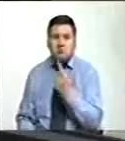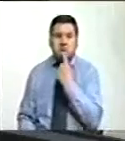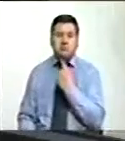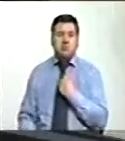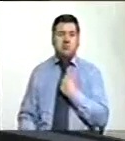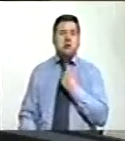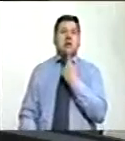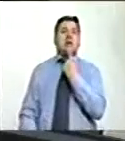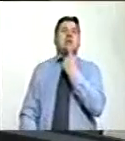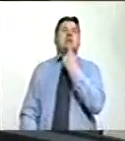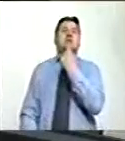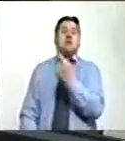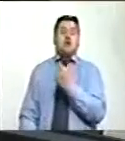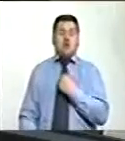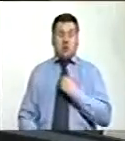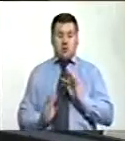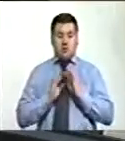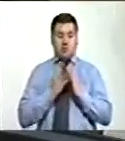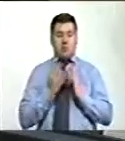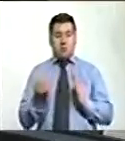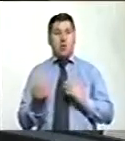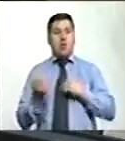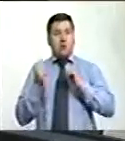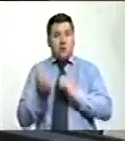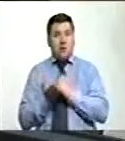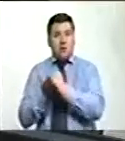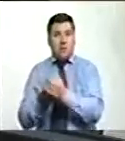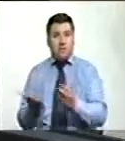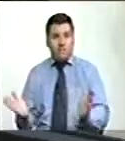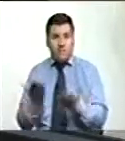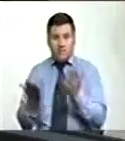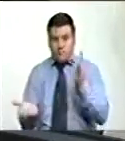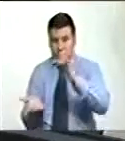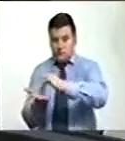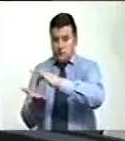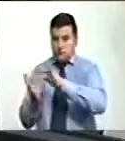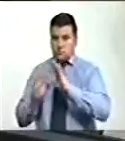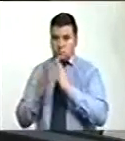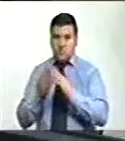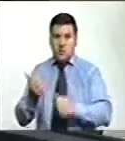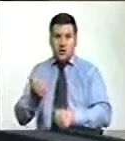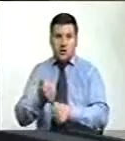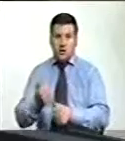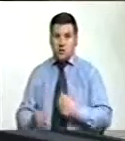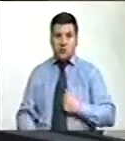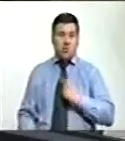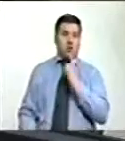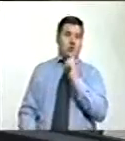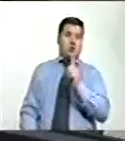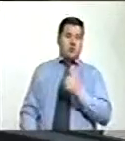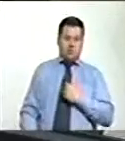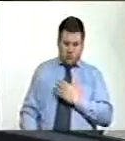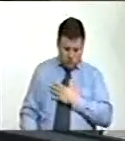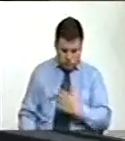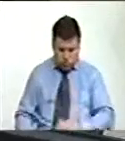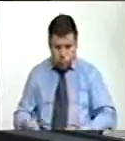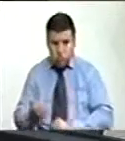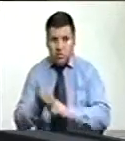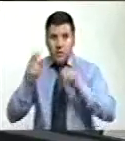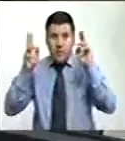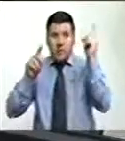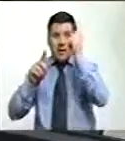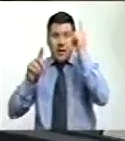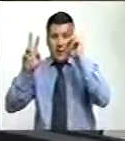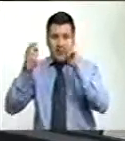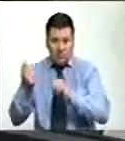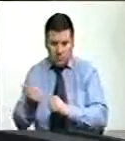ser miembro yo podría ayudar a facilitar nuestra presencia en esta comisión asesora. Yo no dije que contara con nosotros como un tema general